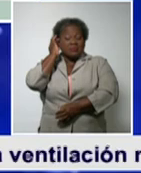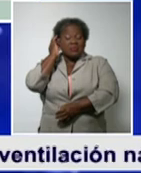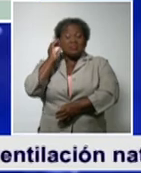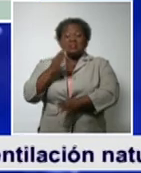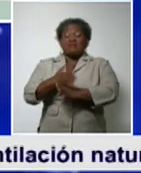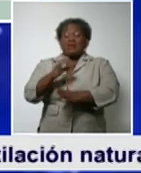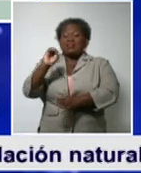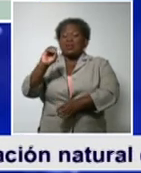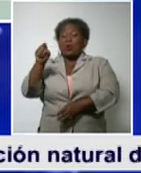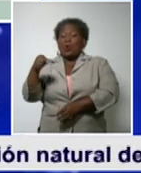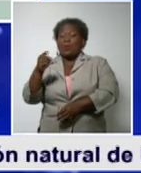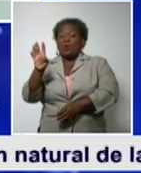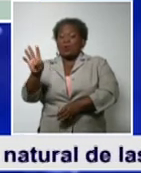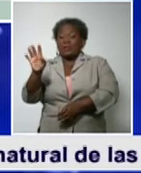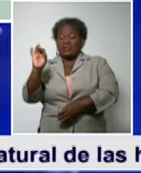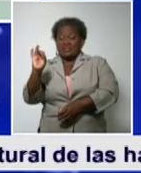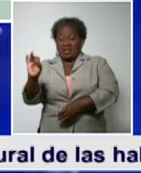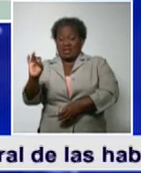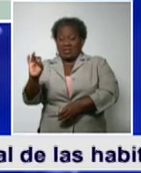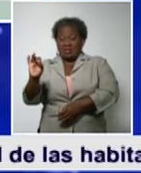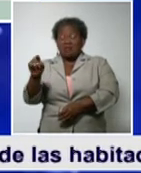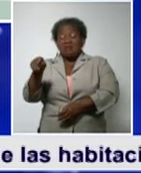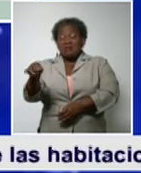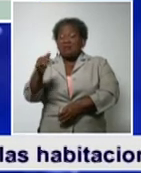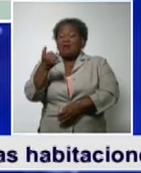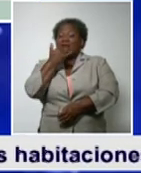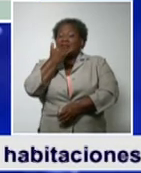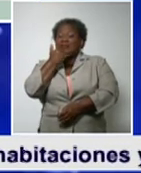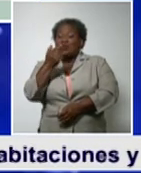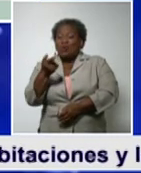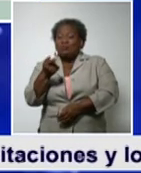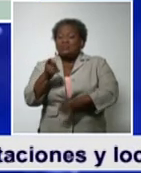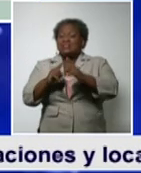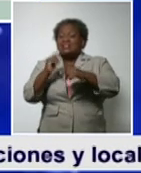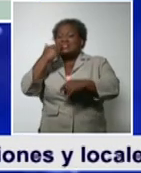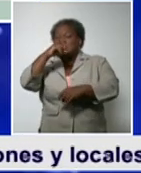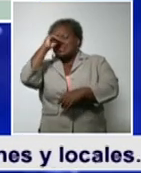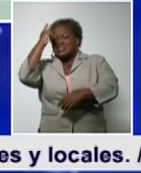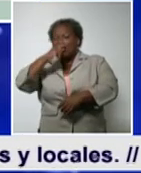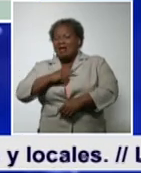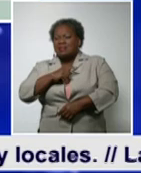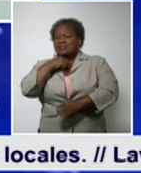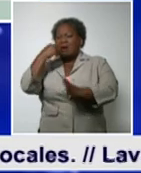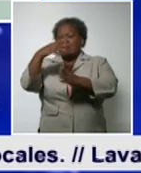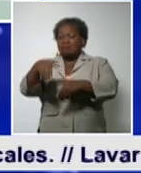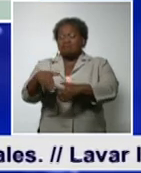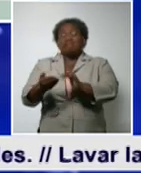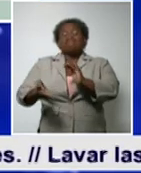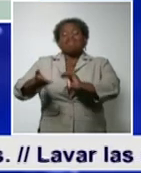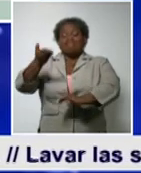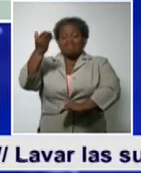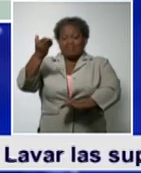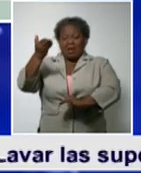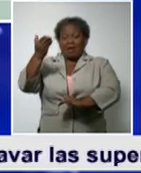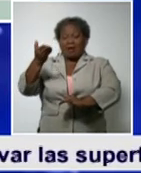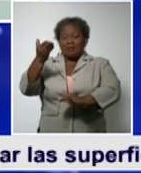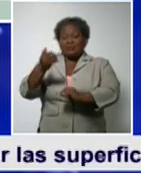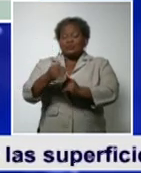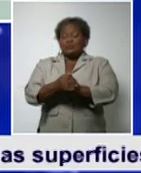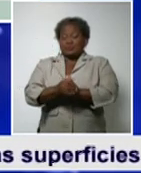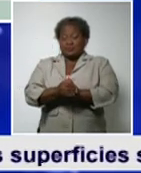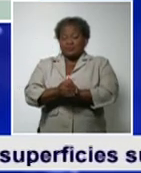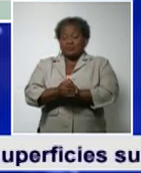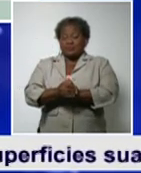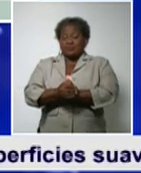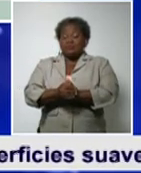absoluto y en tasa de mortalidad es muy elevado para los propósitos